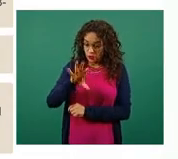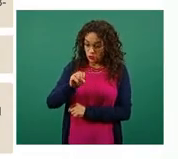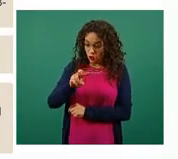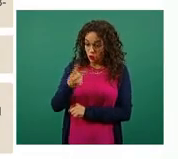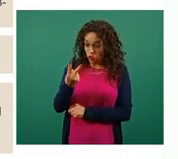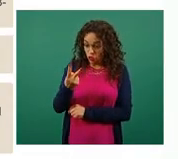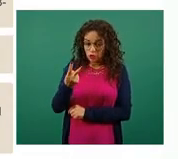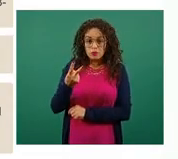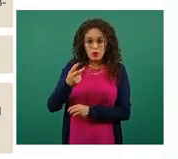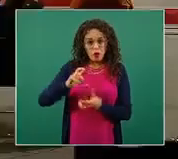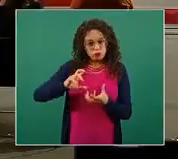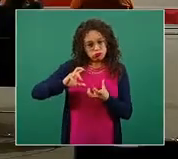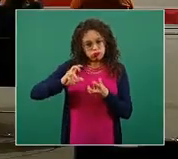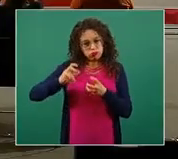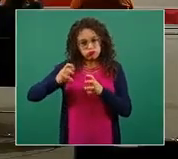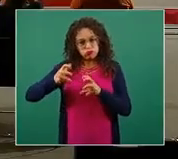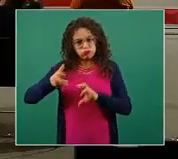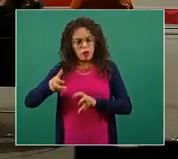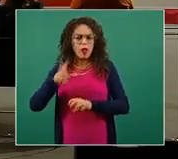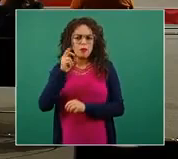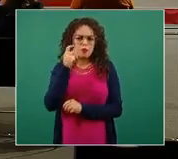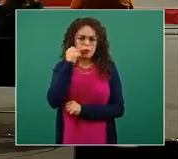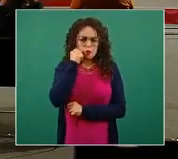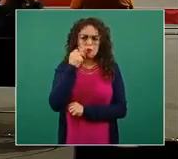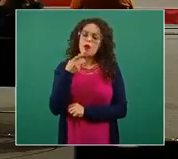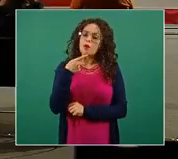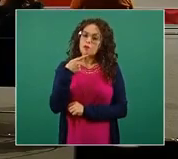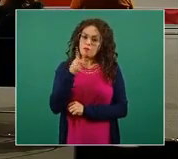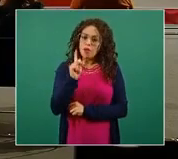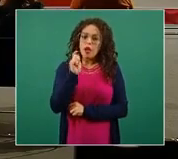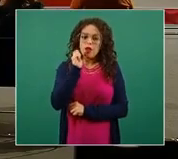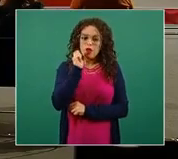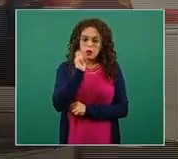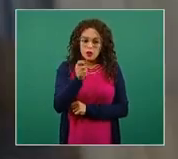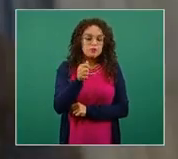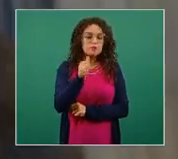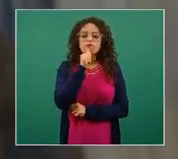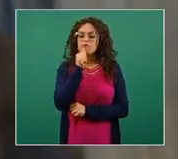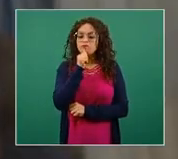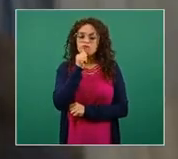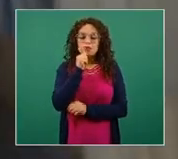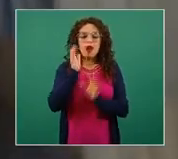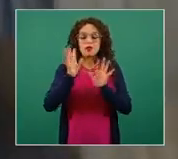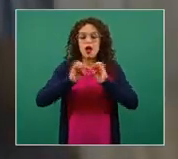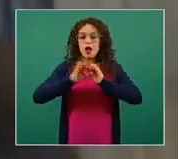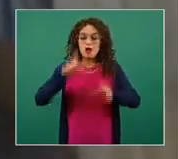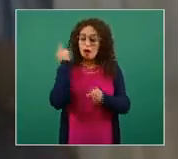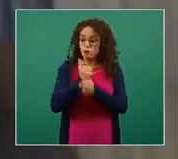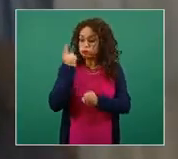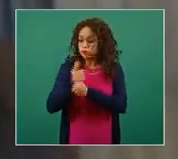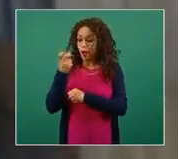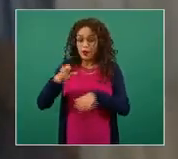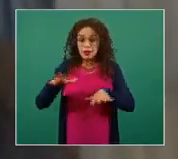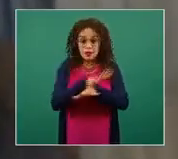la aclaración que todavía es limitado la detección de estas variantes en México.